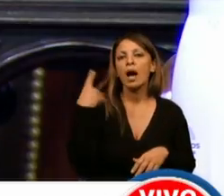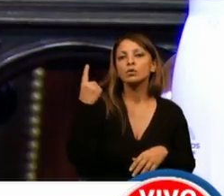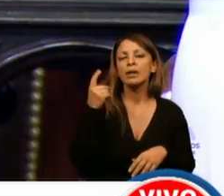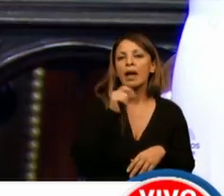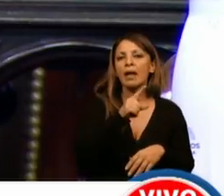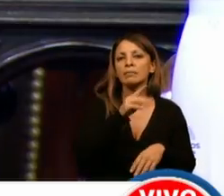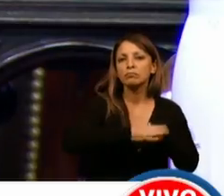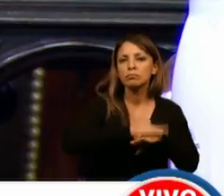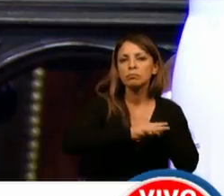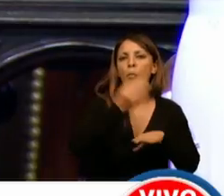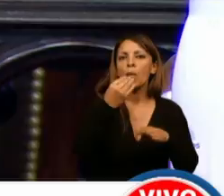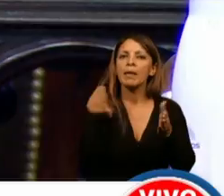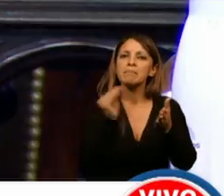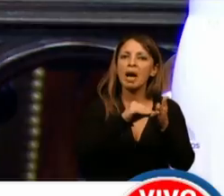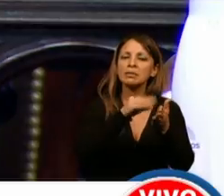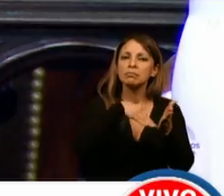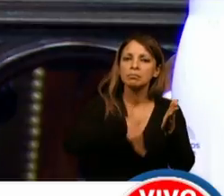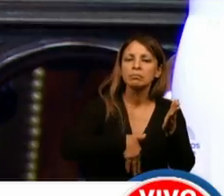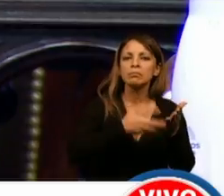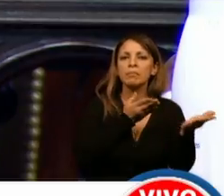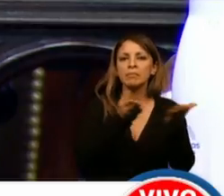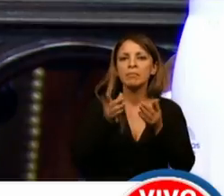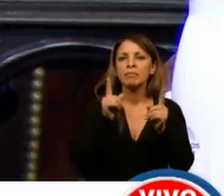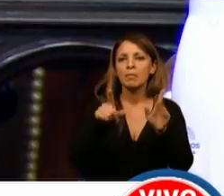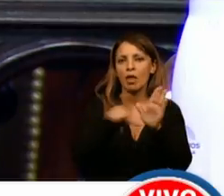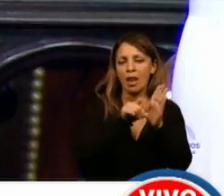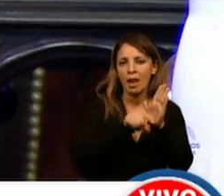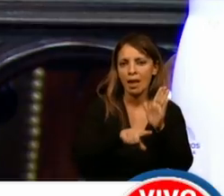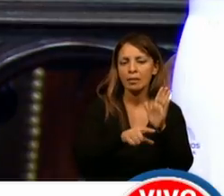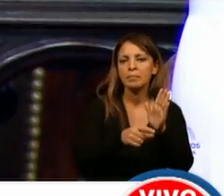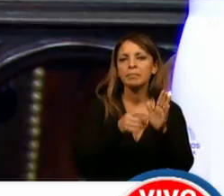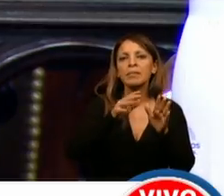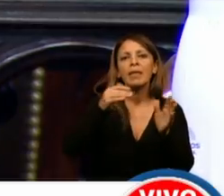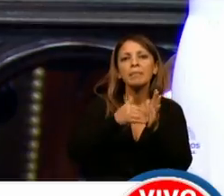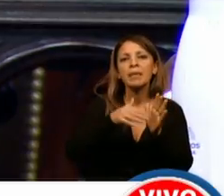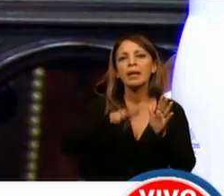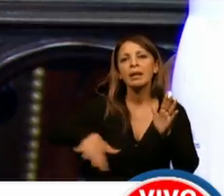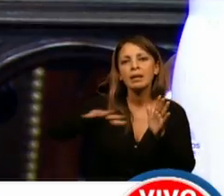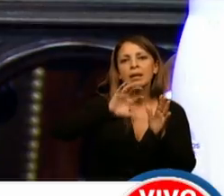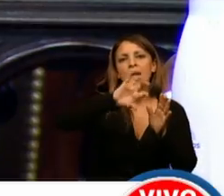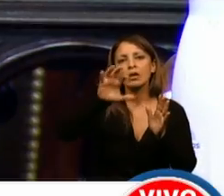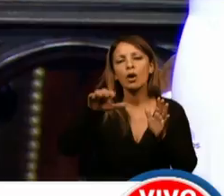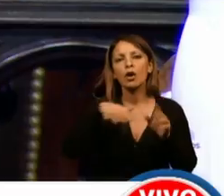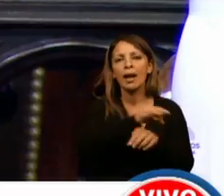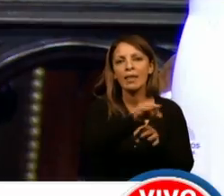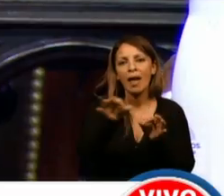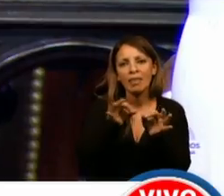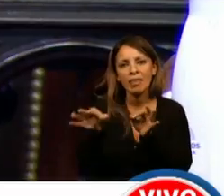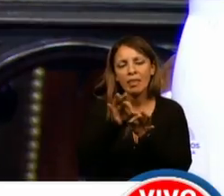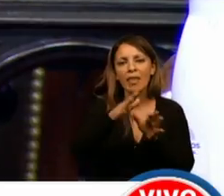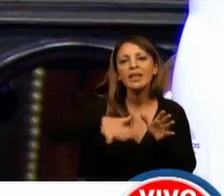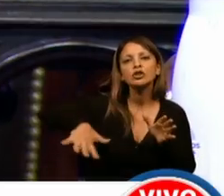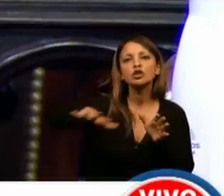aplicación podrá ampliar los beneficios previstos la presente ley a lesiones ciones departamento y localidades de la zona